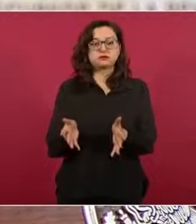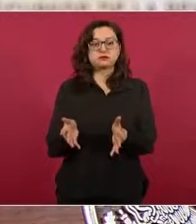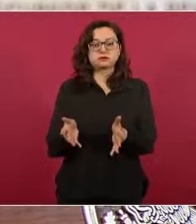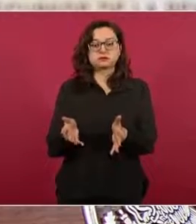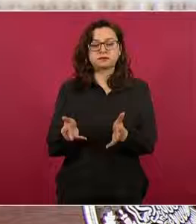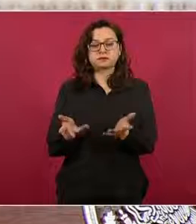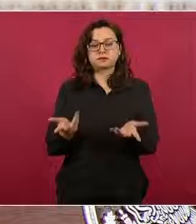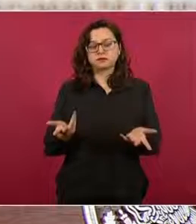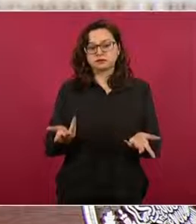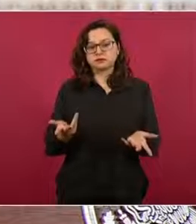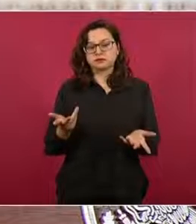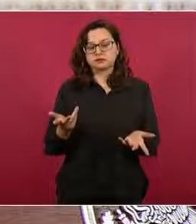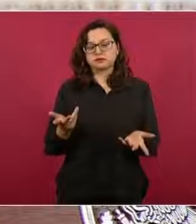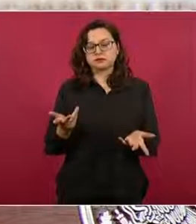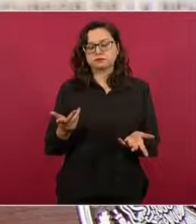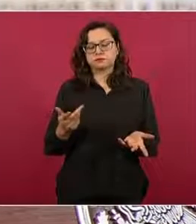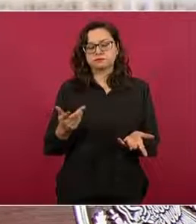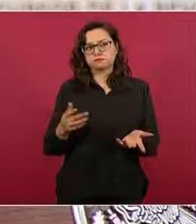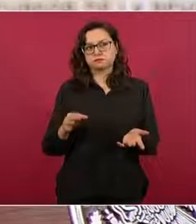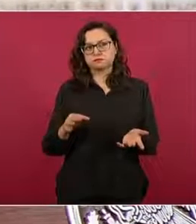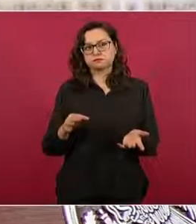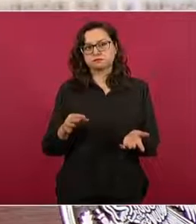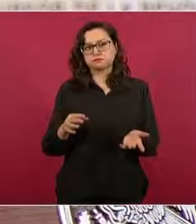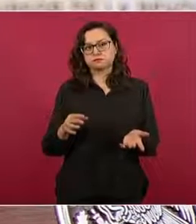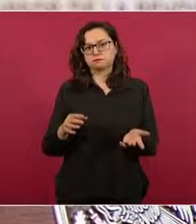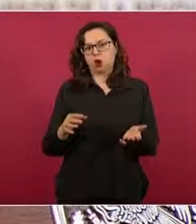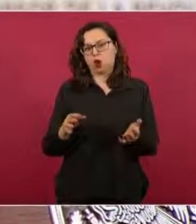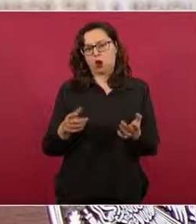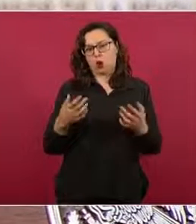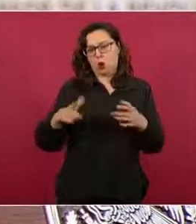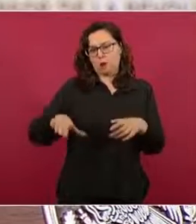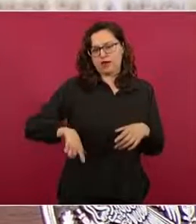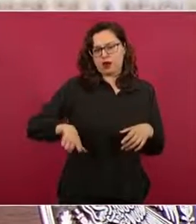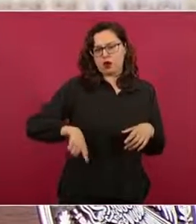le hice una visita al